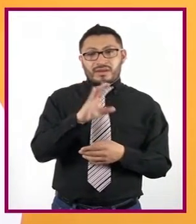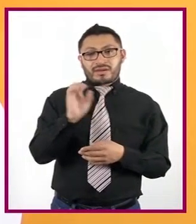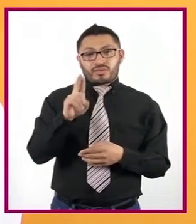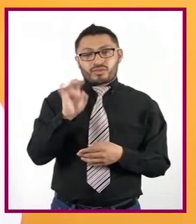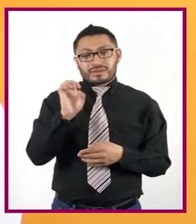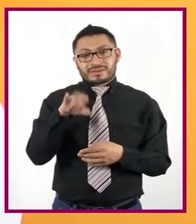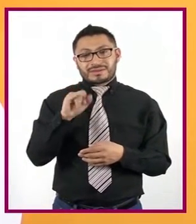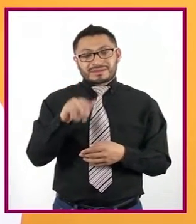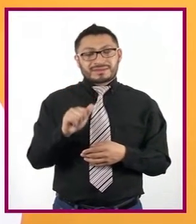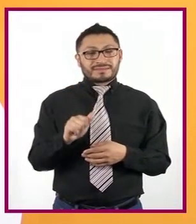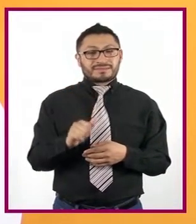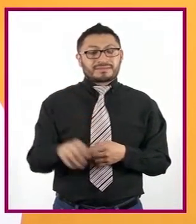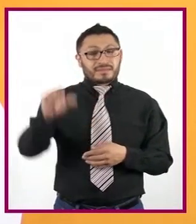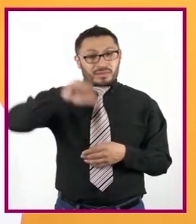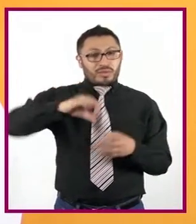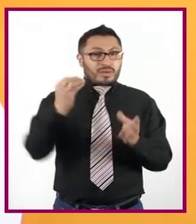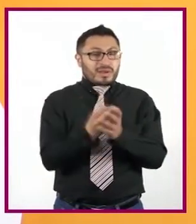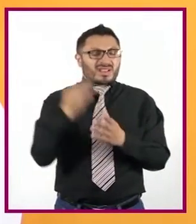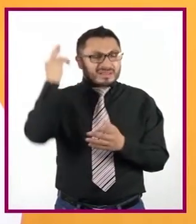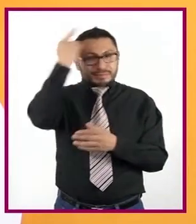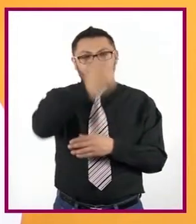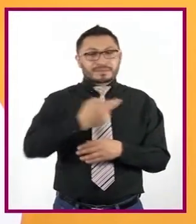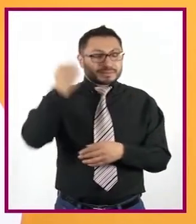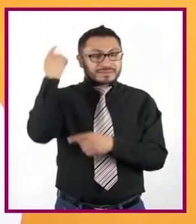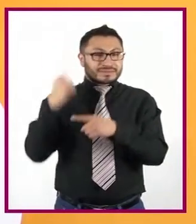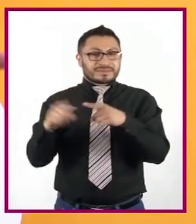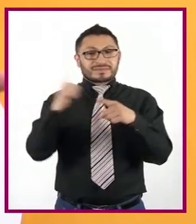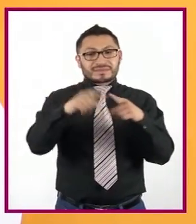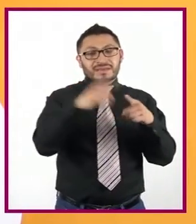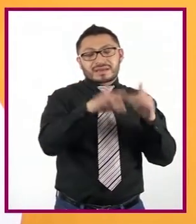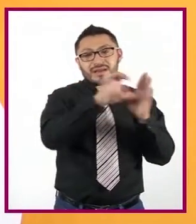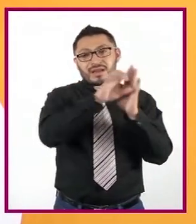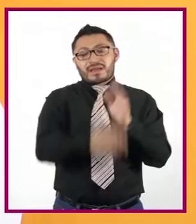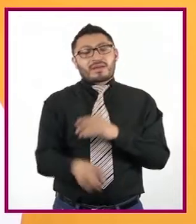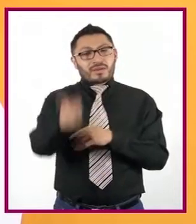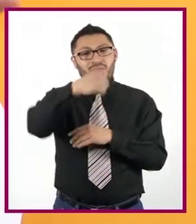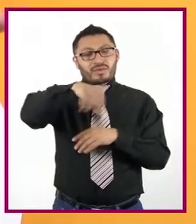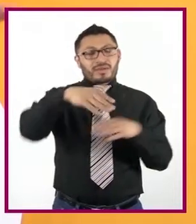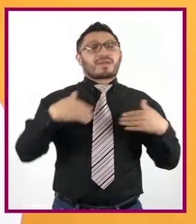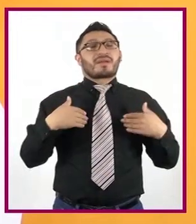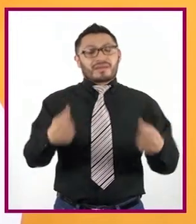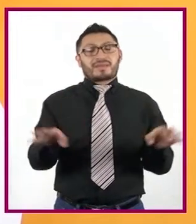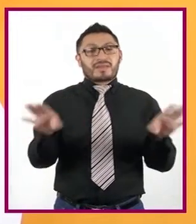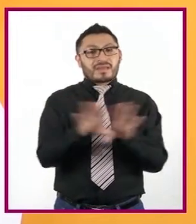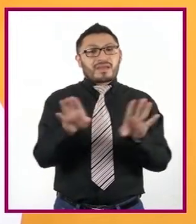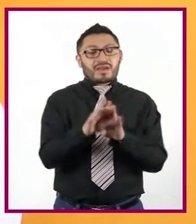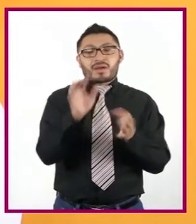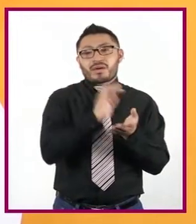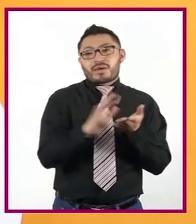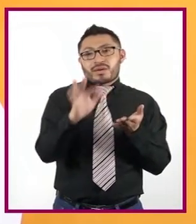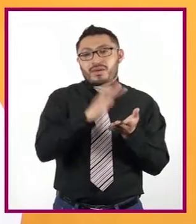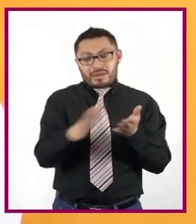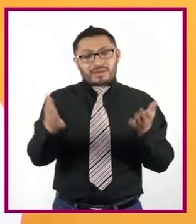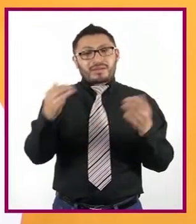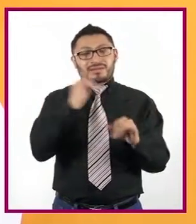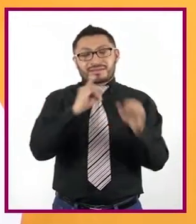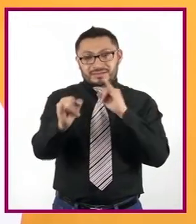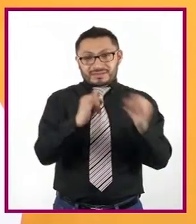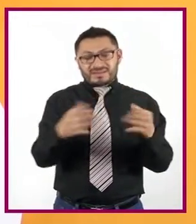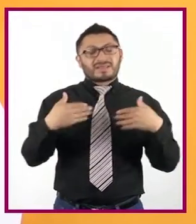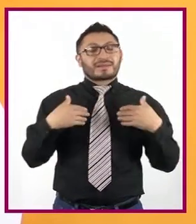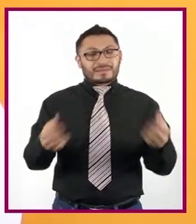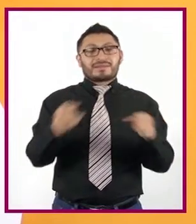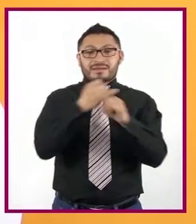En esta sesión analizaremos varios ejemplos para que puedan comprender cómo leer e interpretar